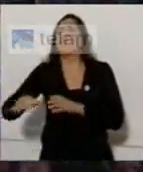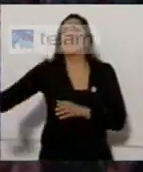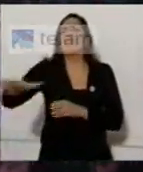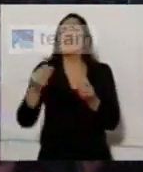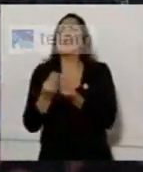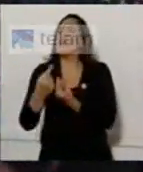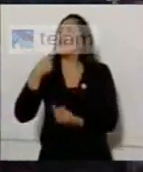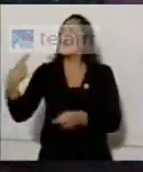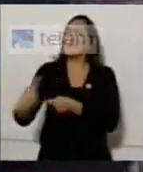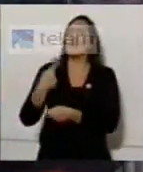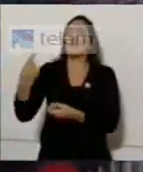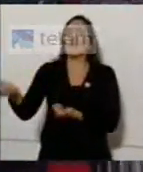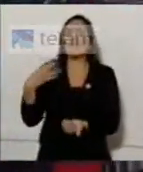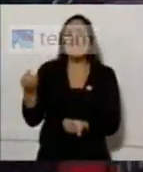quejo,